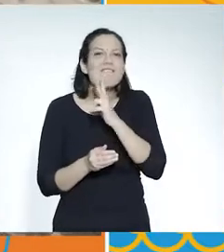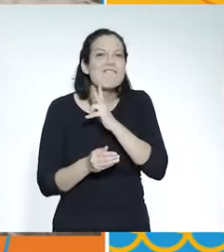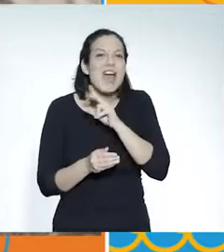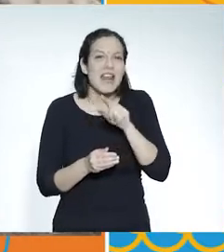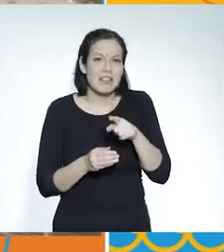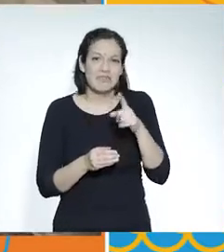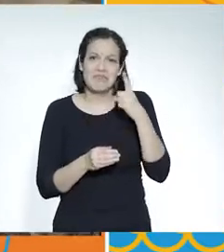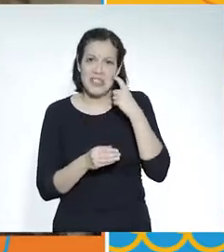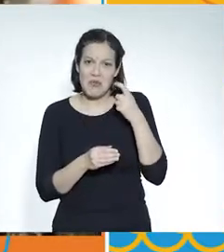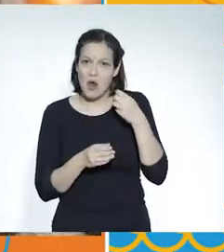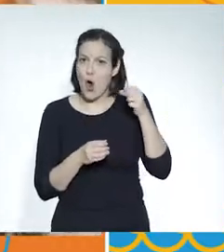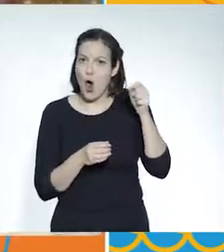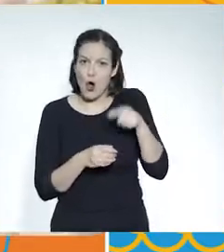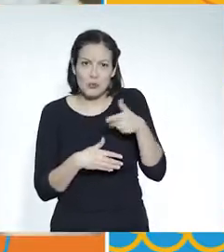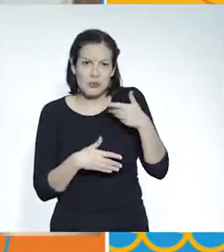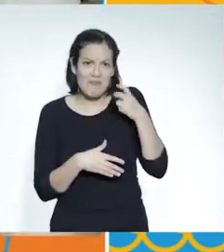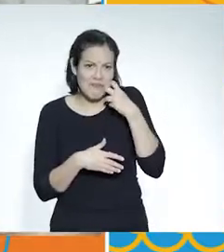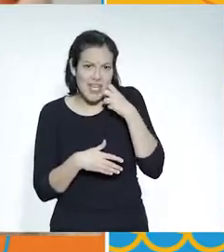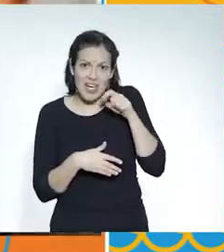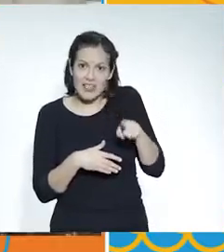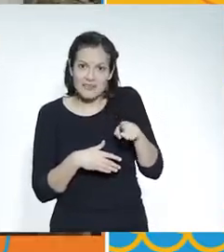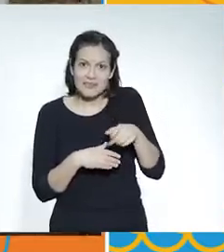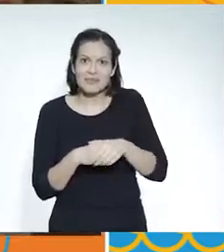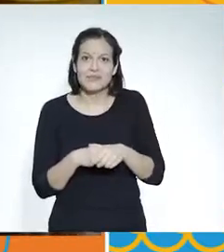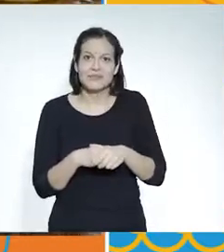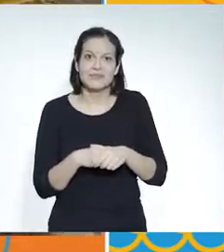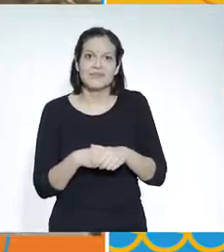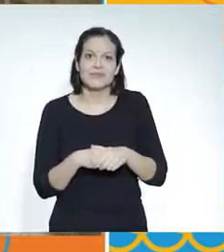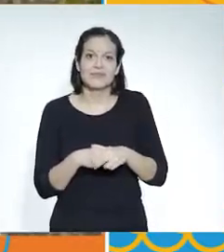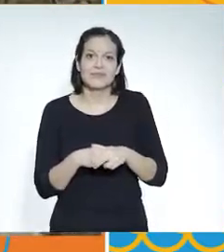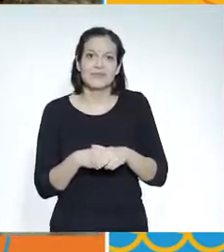Esta es una cebolla común, vieja.